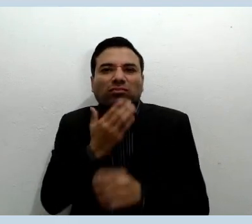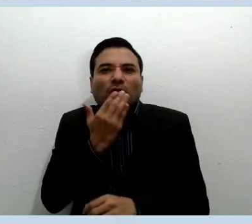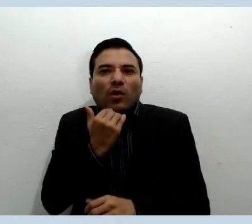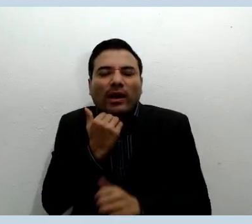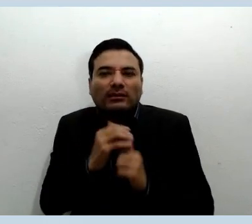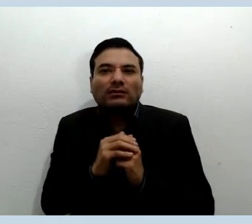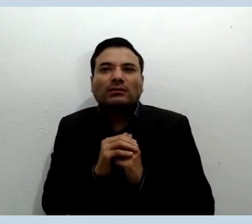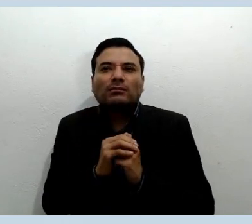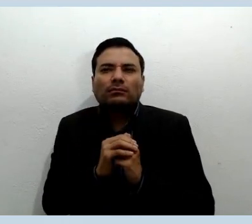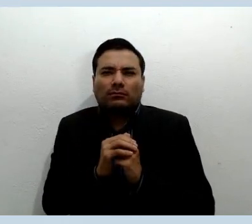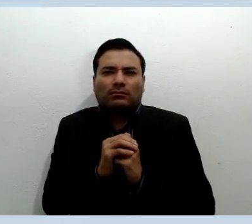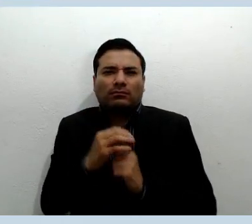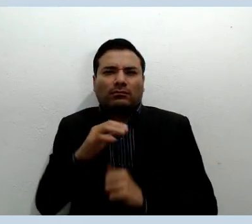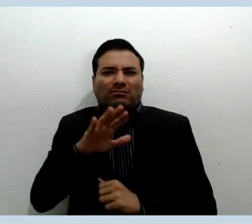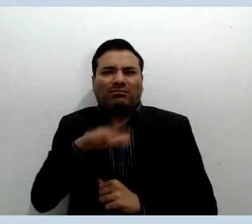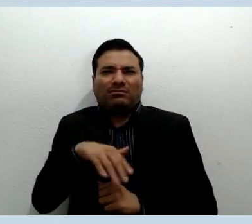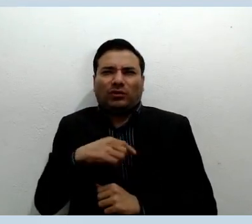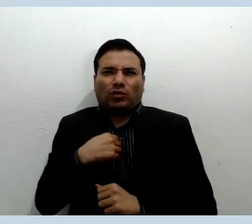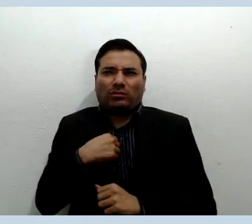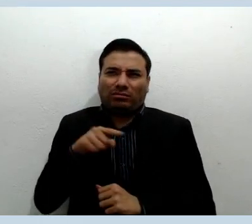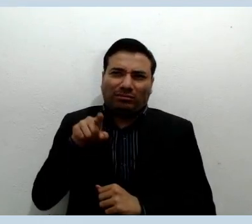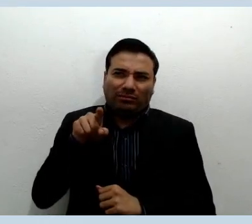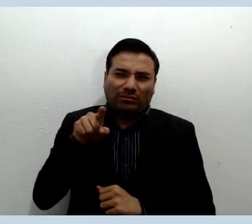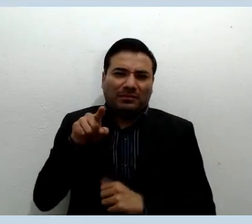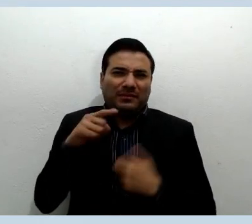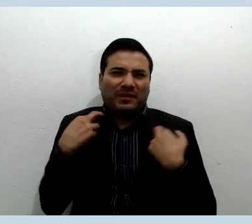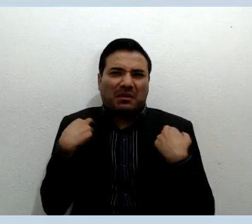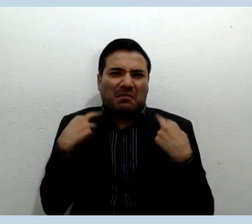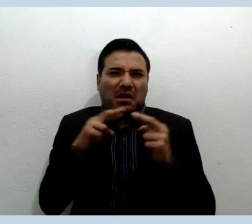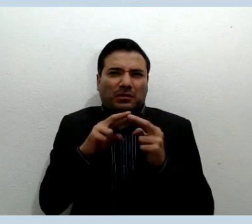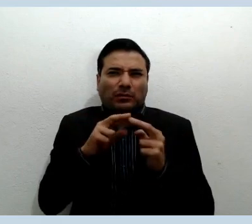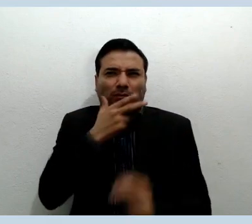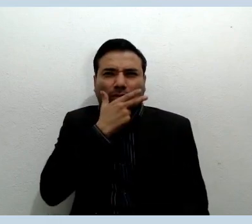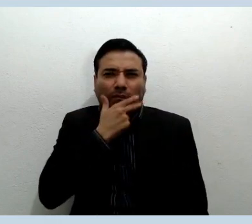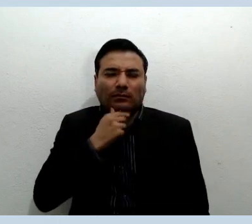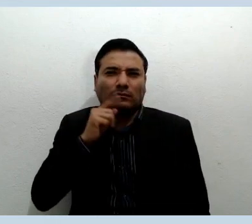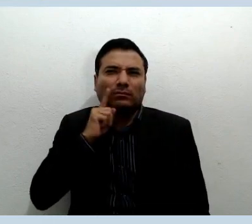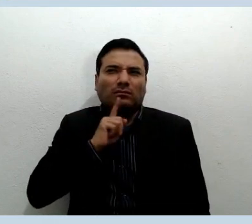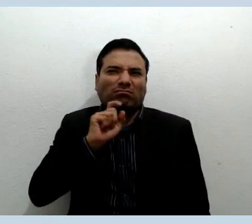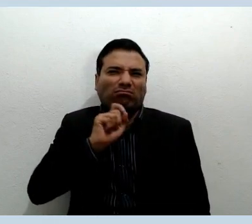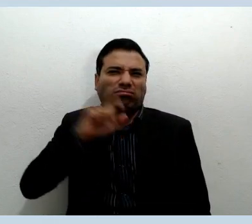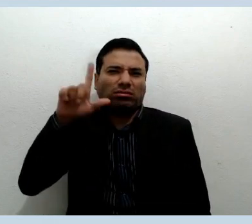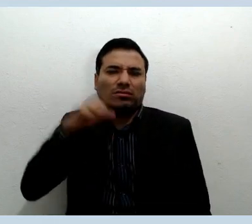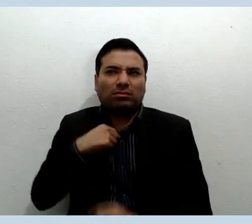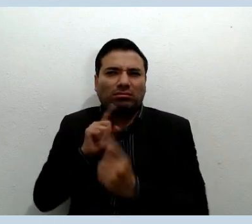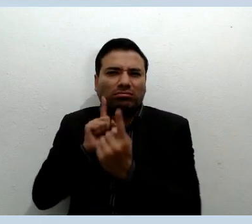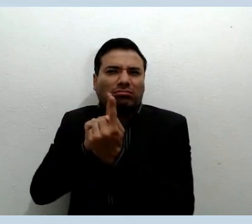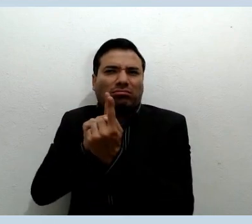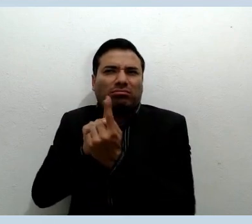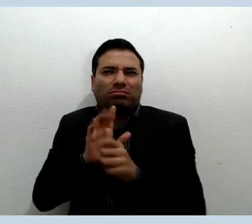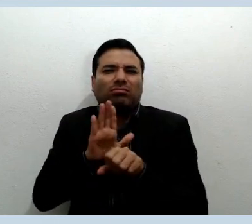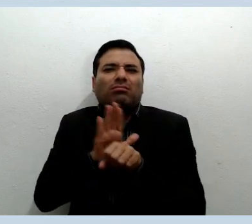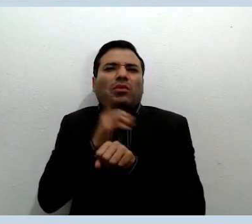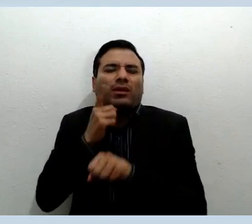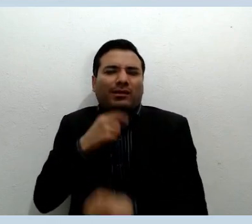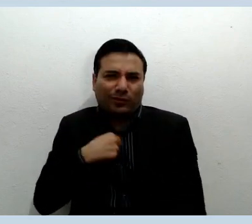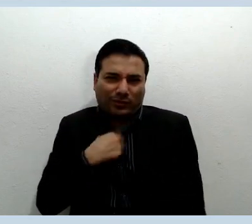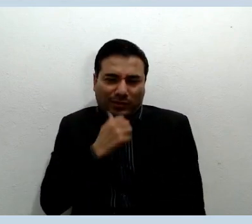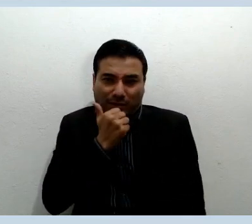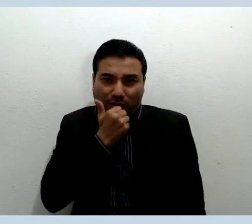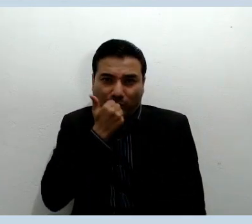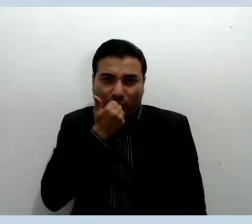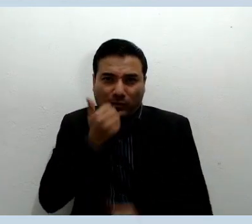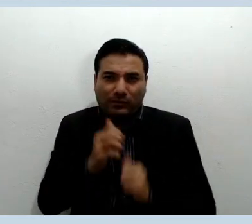al gran maestro no O a la gran maestra cuando tú eres un estudiante Y desde ahí ya hay una